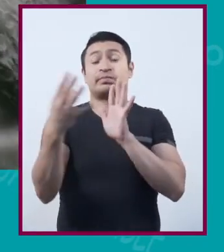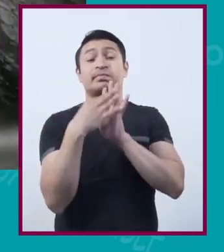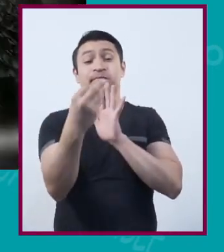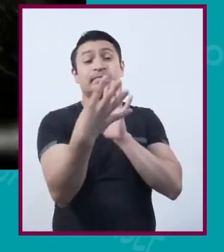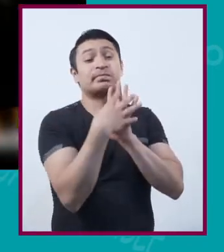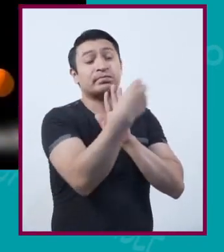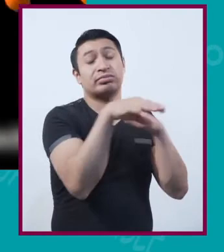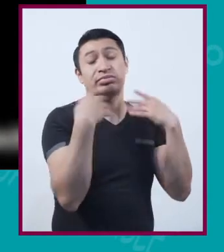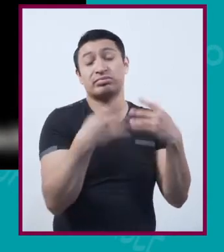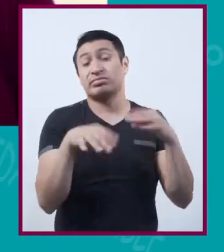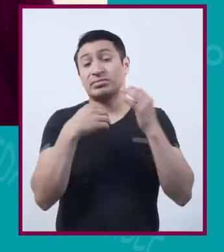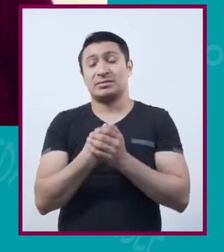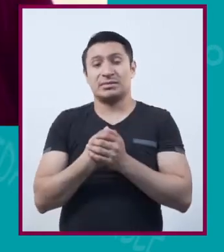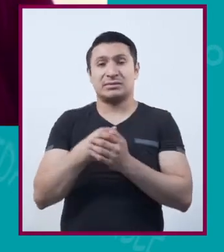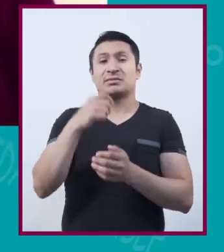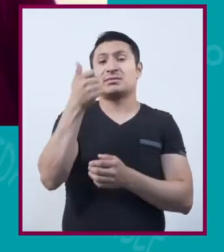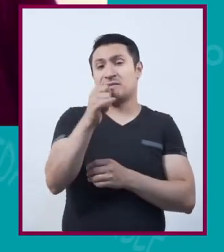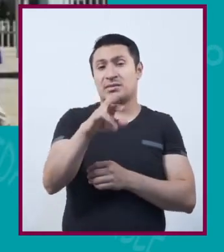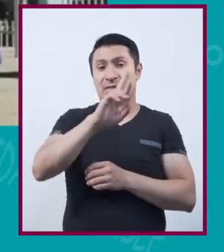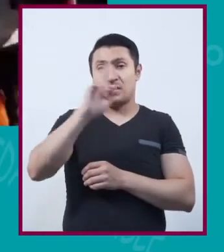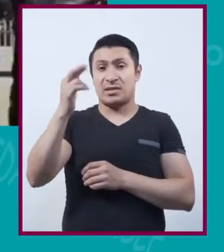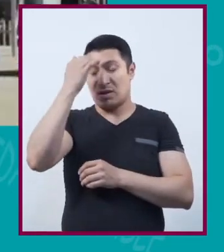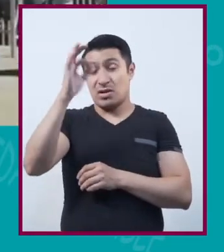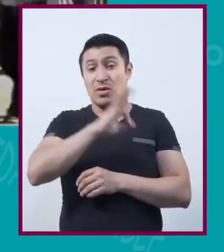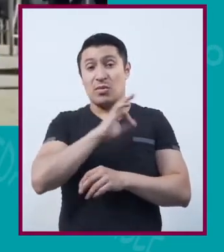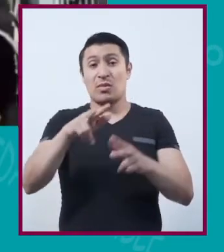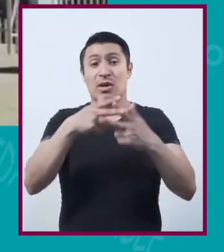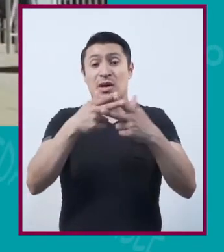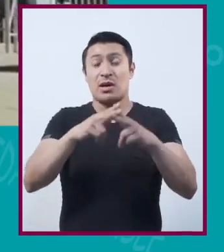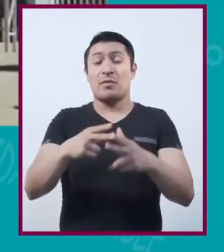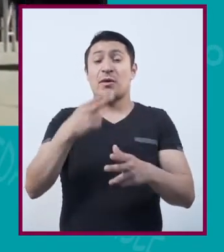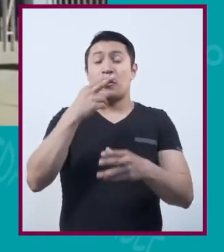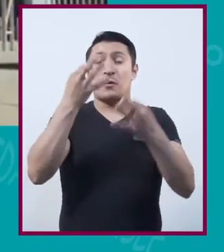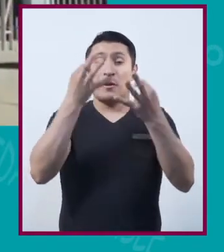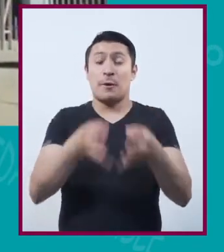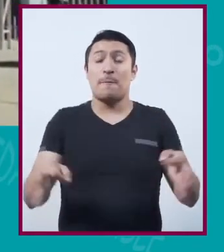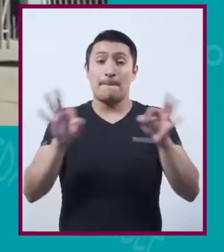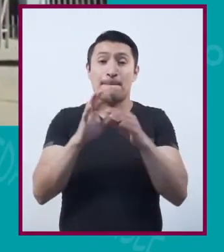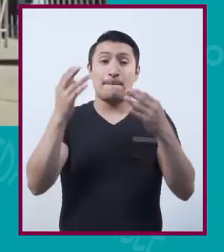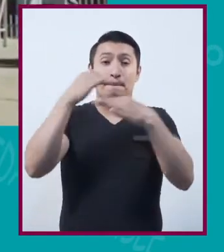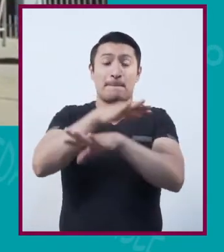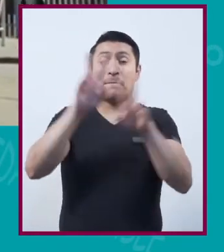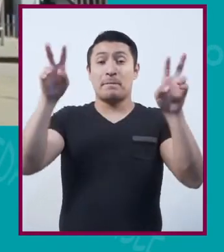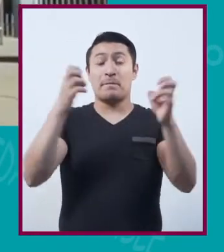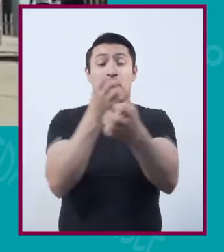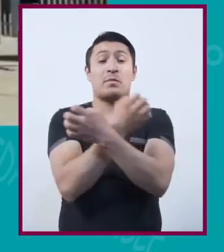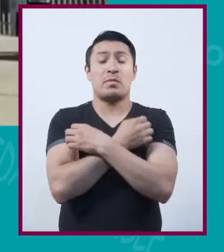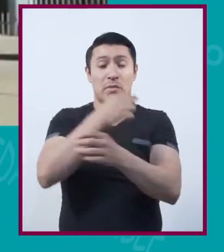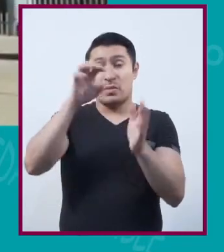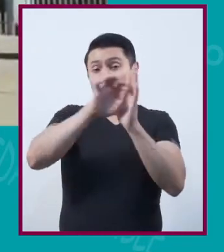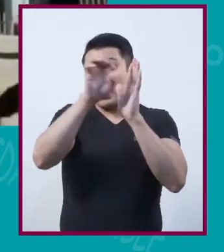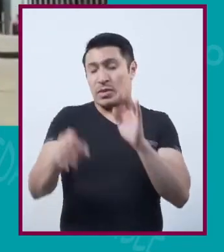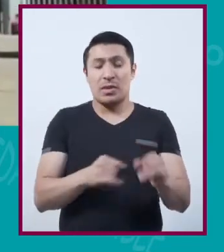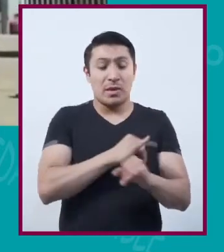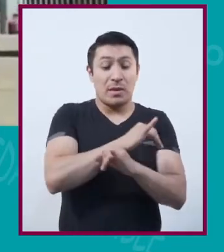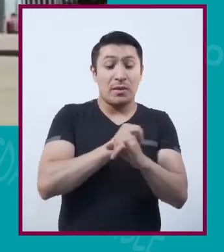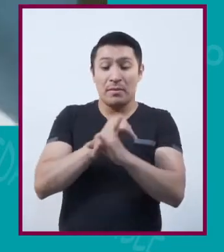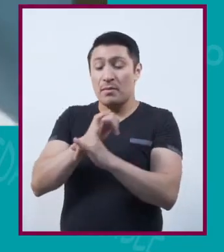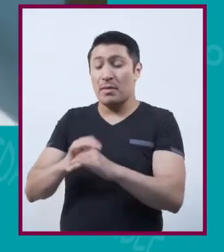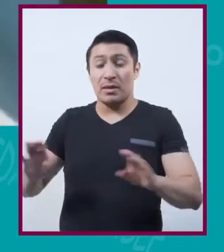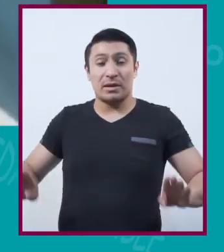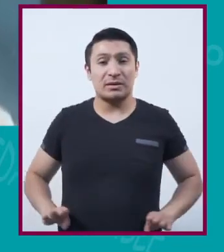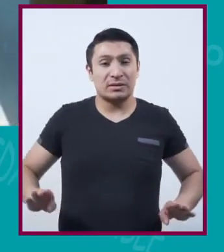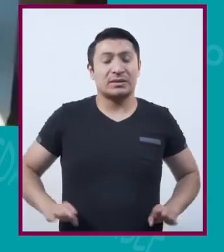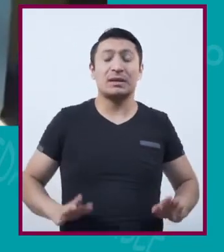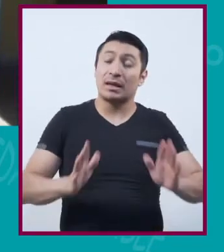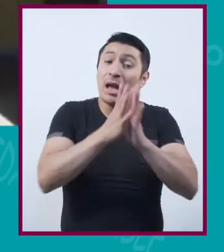tecnológicos y de las pandemias. Así pues, se reconoce que puede ser una herramienta de investigación útil en la educación, por ejemplo, para indagar